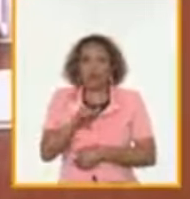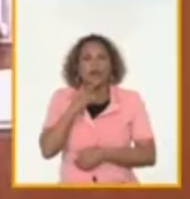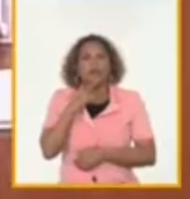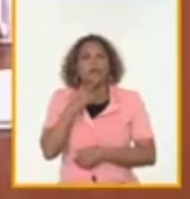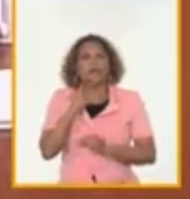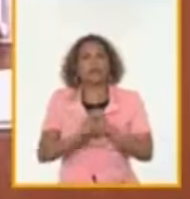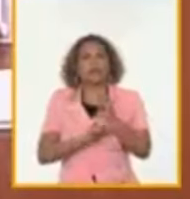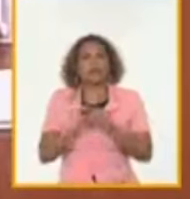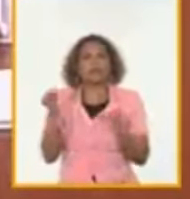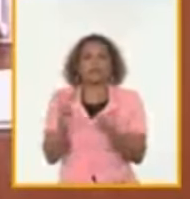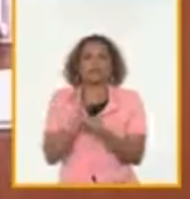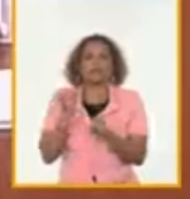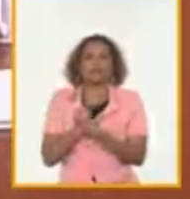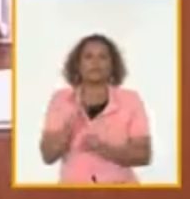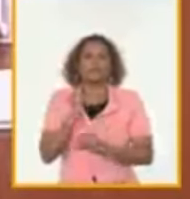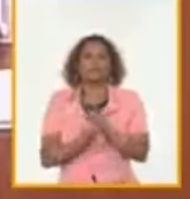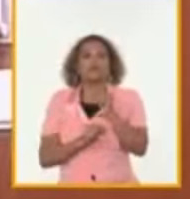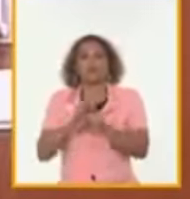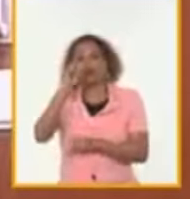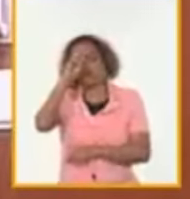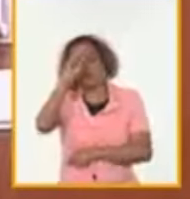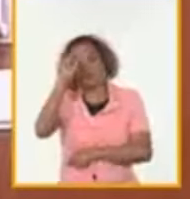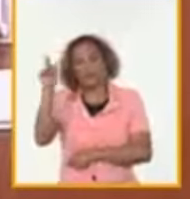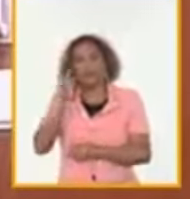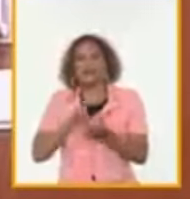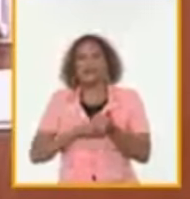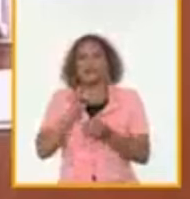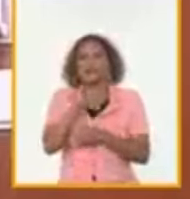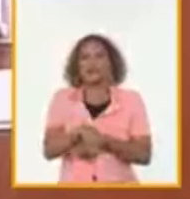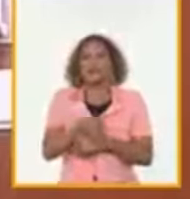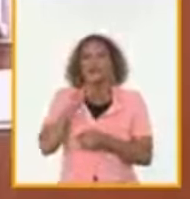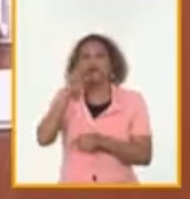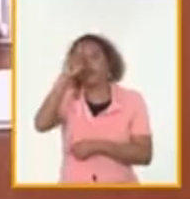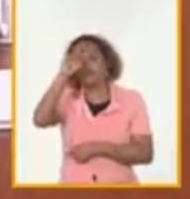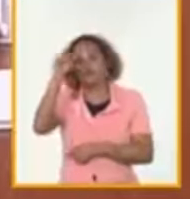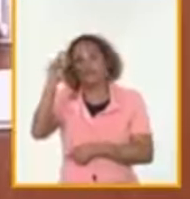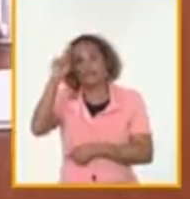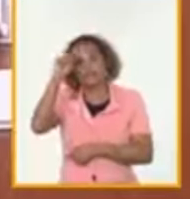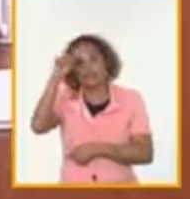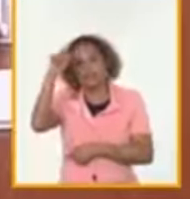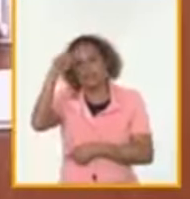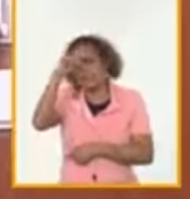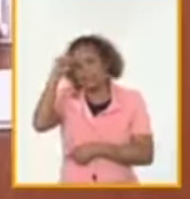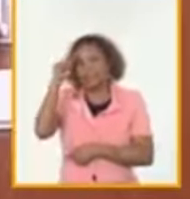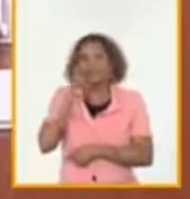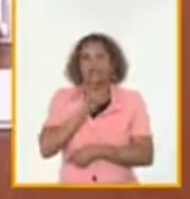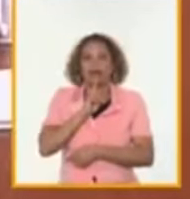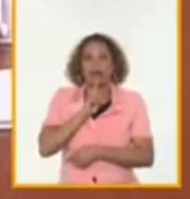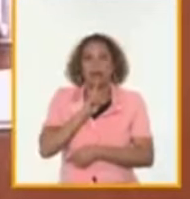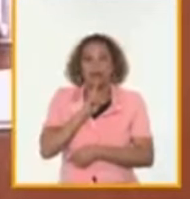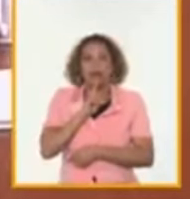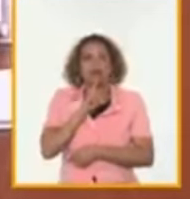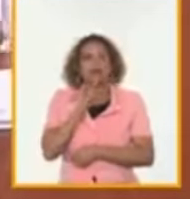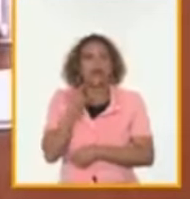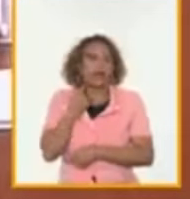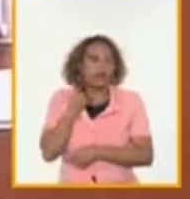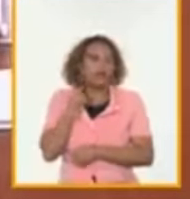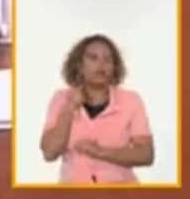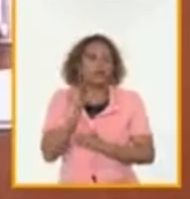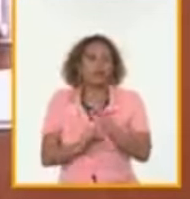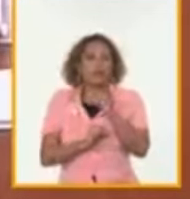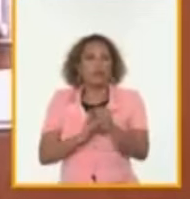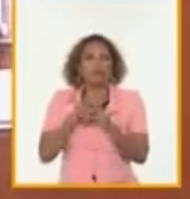grupo se viene recuperando el hospital de placer en el hospital de Sagua la Grande o sea hemos tratado desde hace varios años de ir poco a